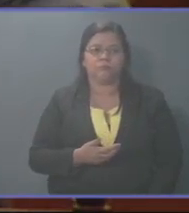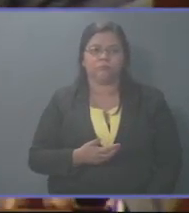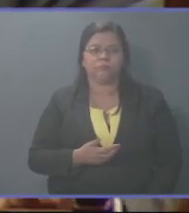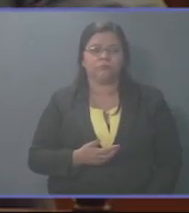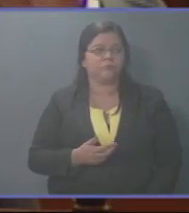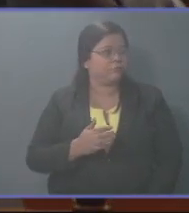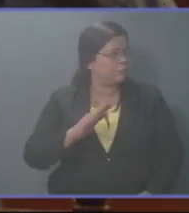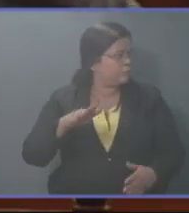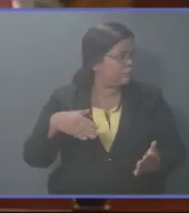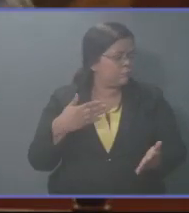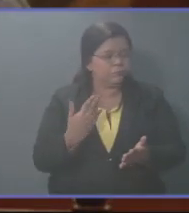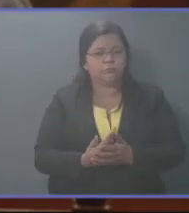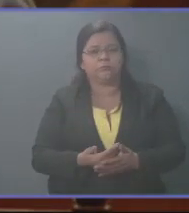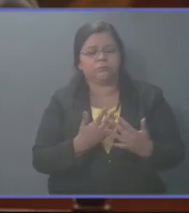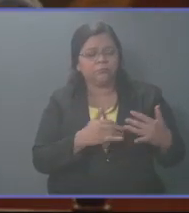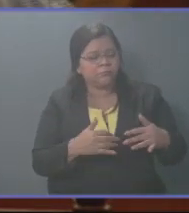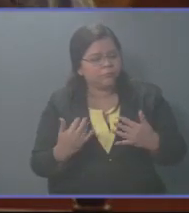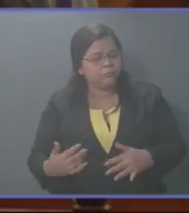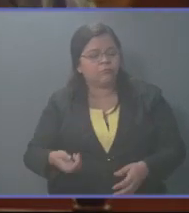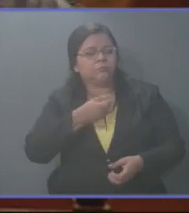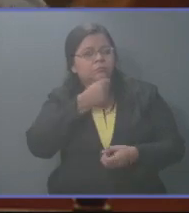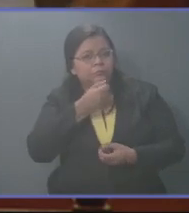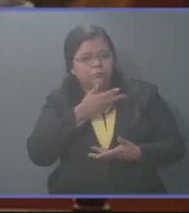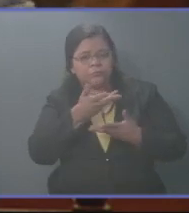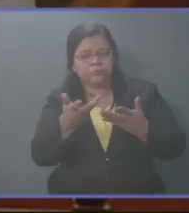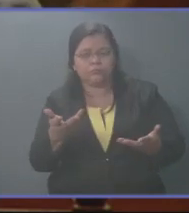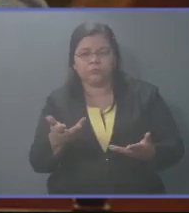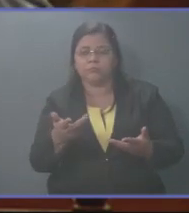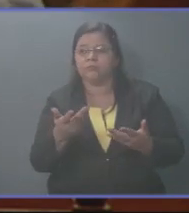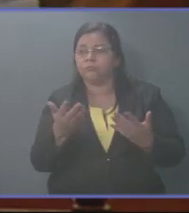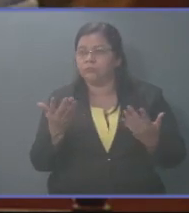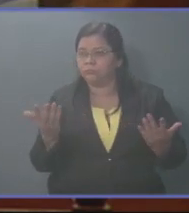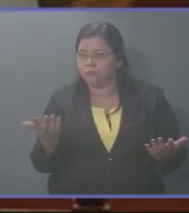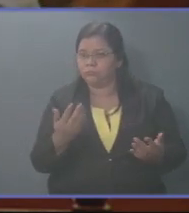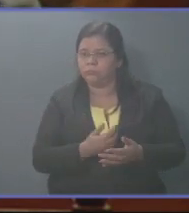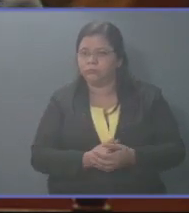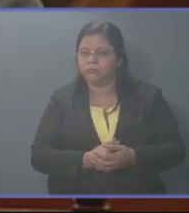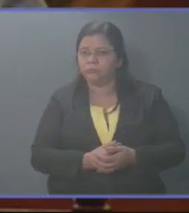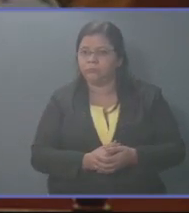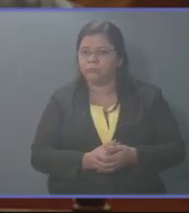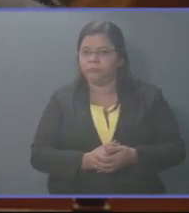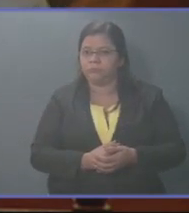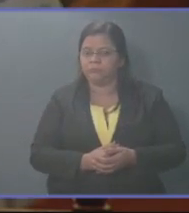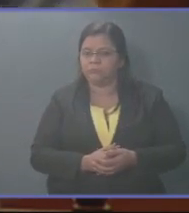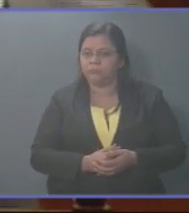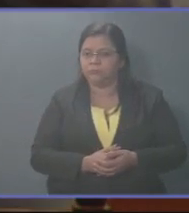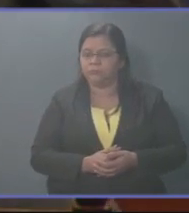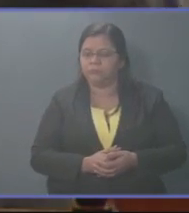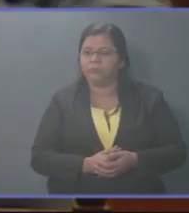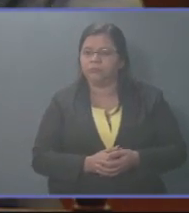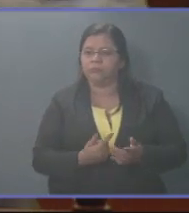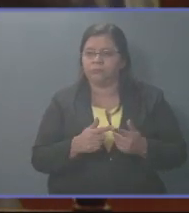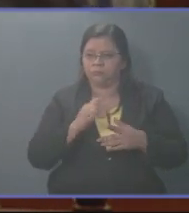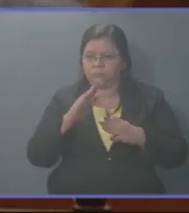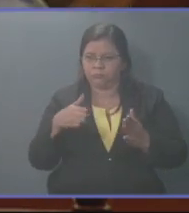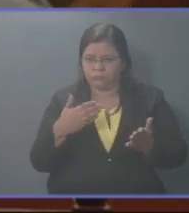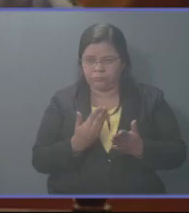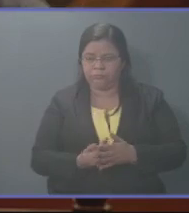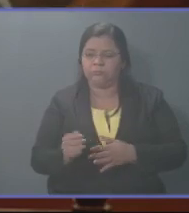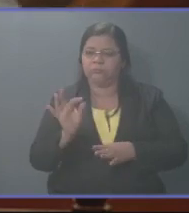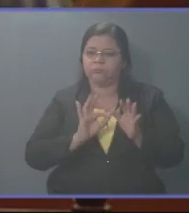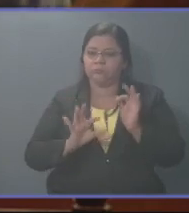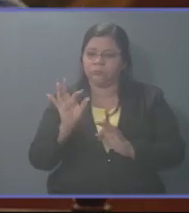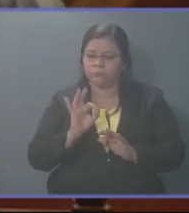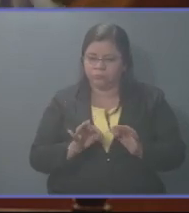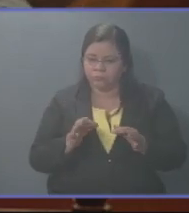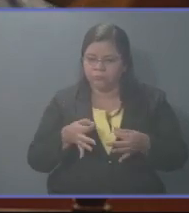Todo acto de promoción o inclinación a alterar o que ponga en riesgo de alguna